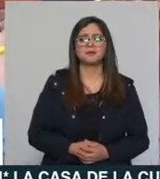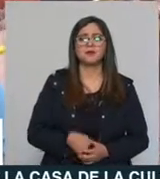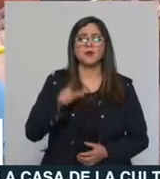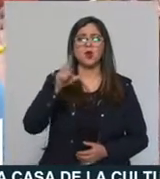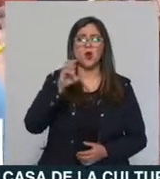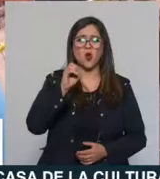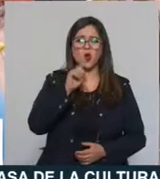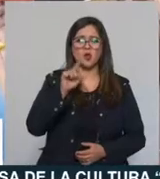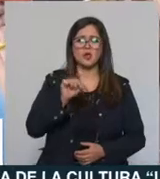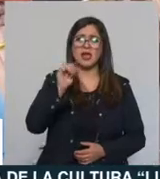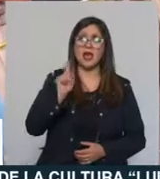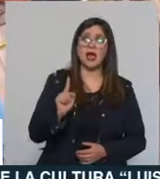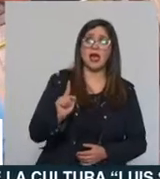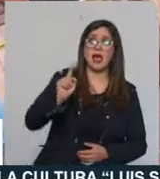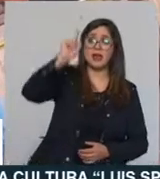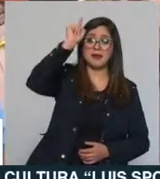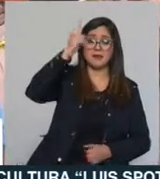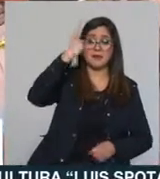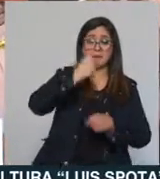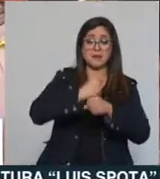del primer piso,